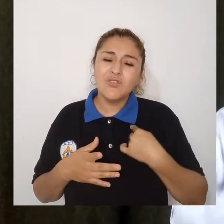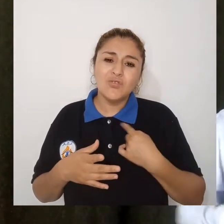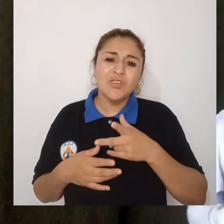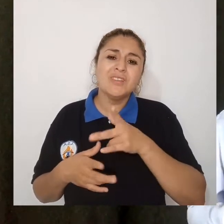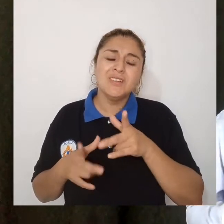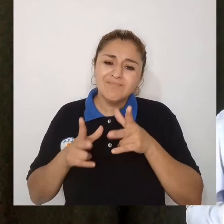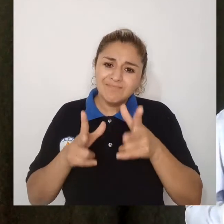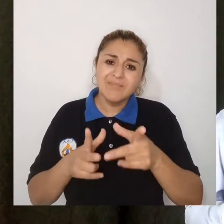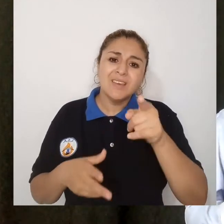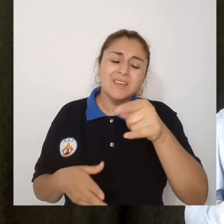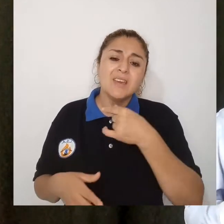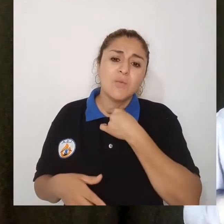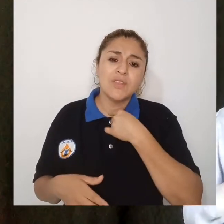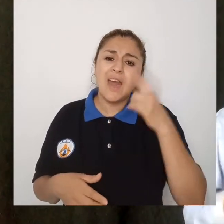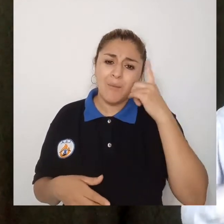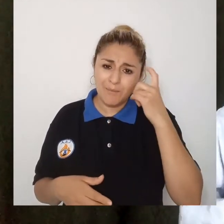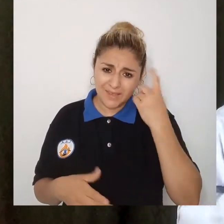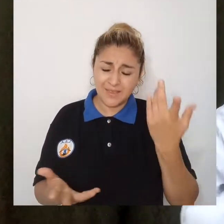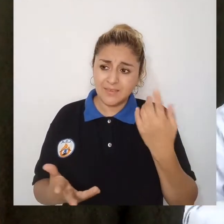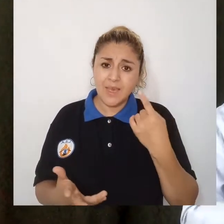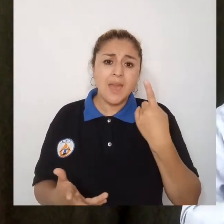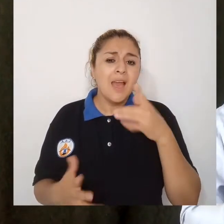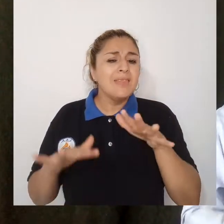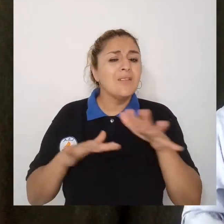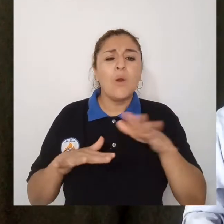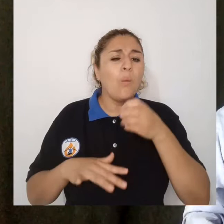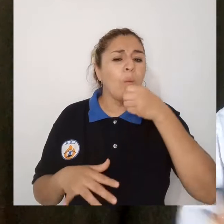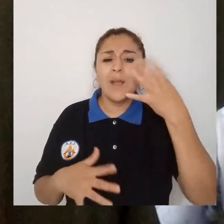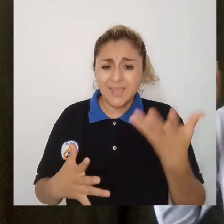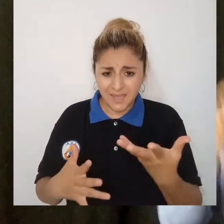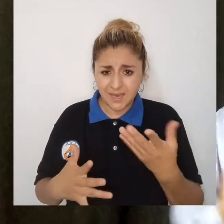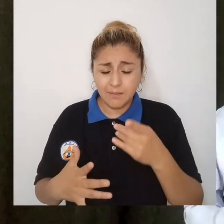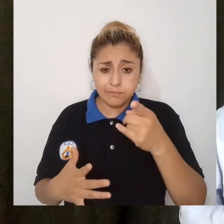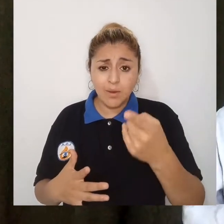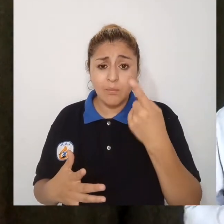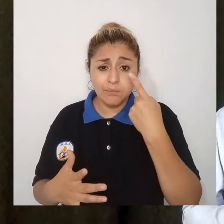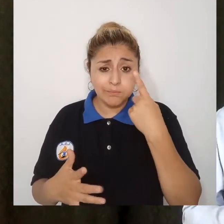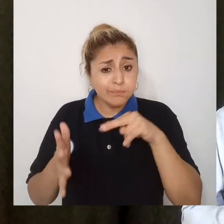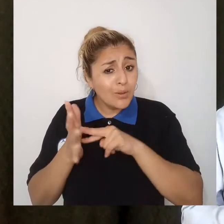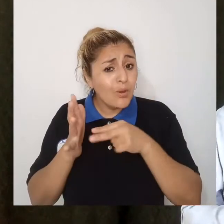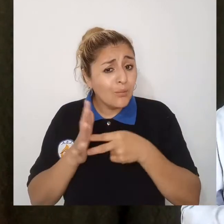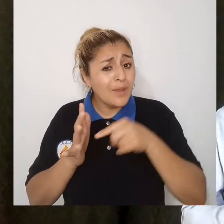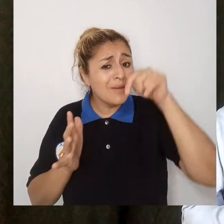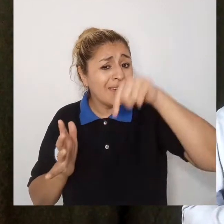plenitud la vida en plenitud de la iglesia de acuerdo a estos tiempos